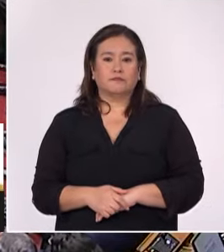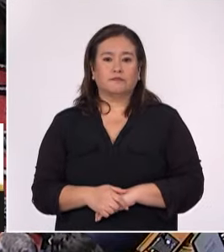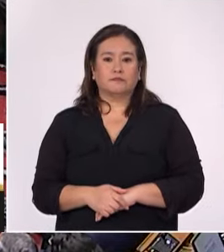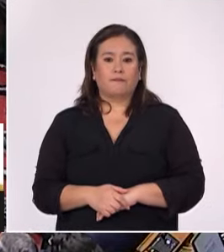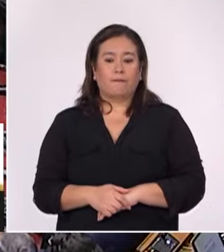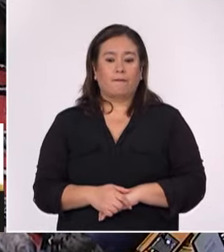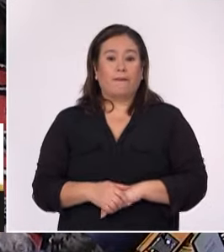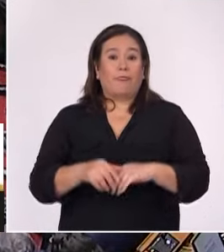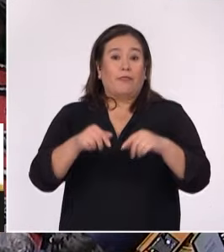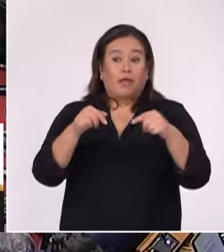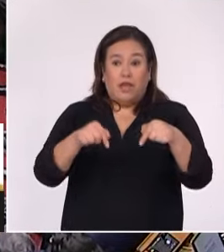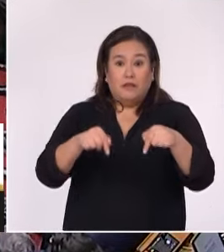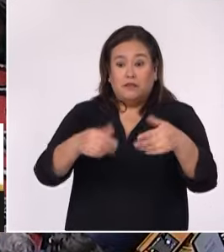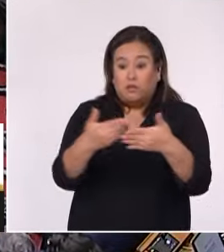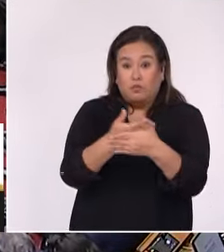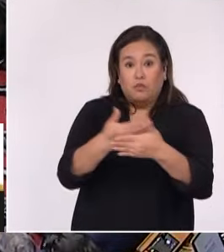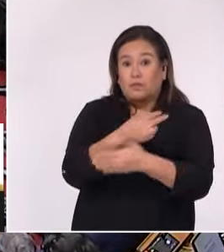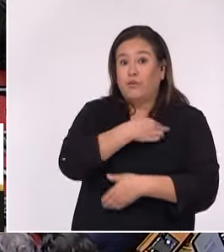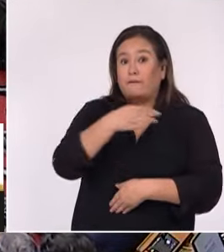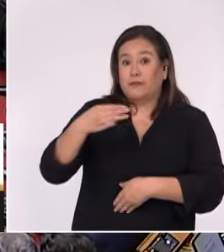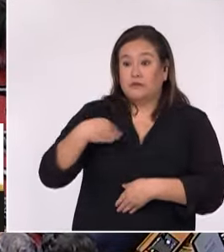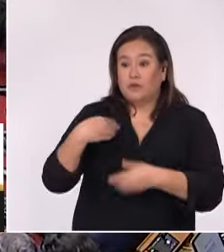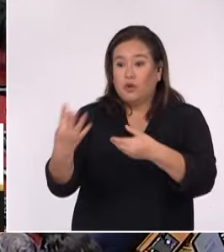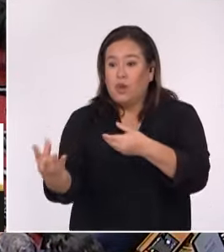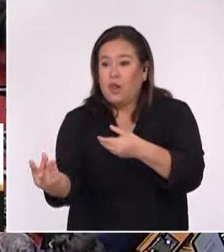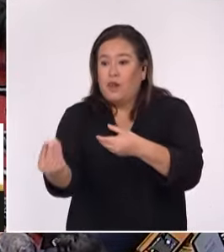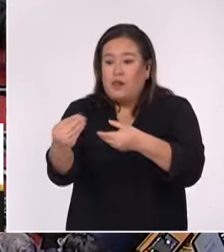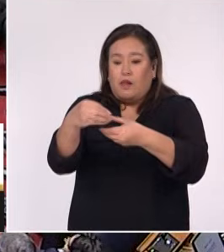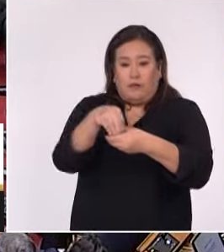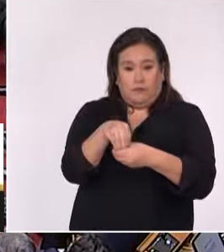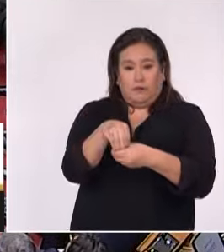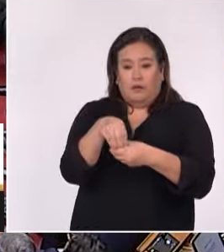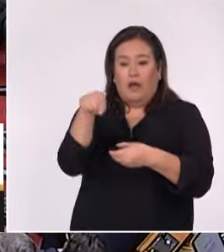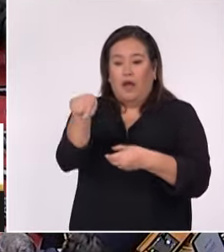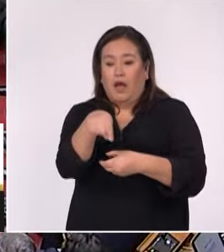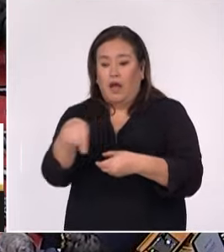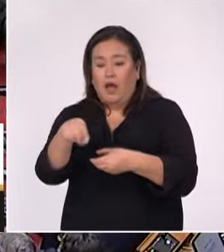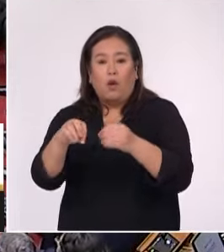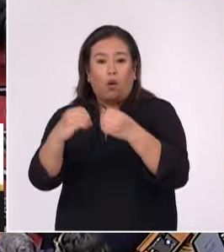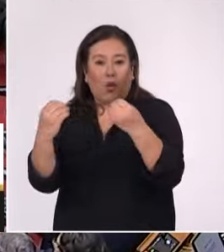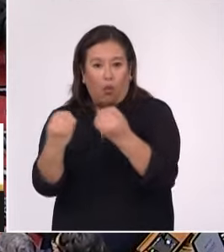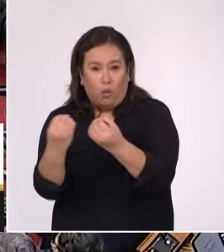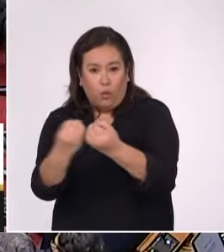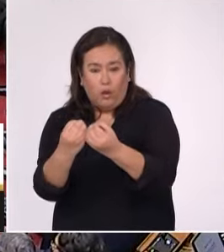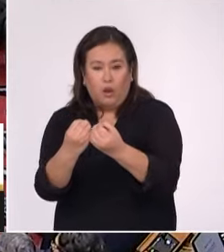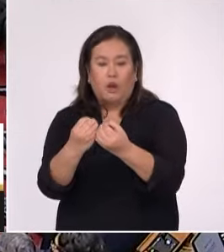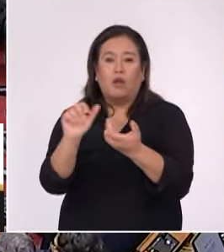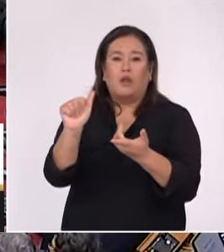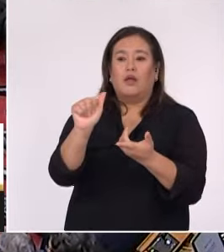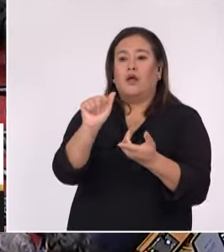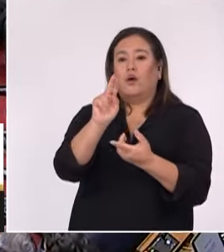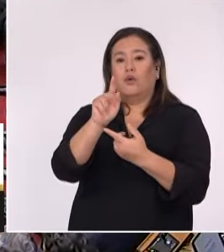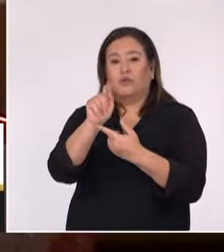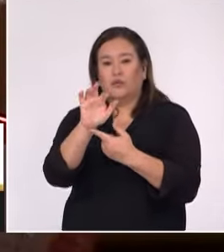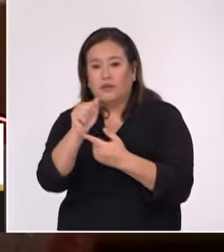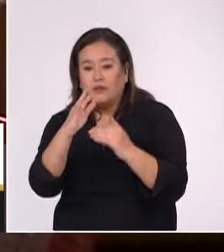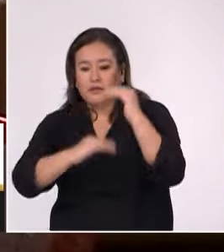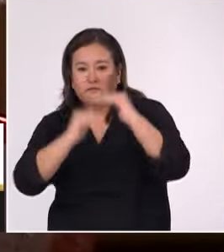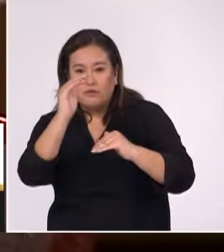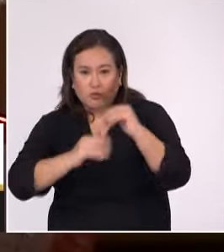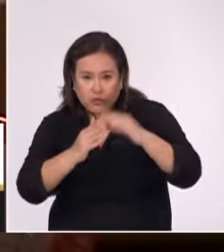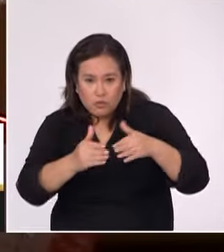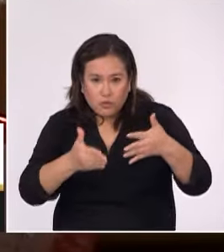Este ministerio absorberá a las entidades como Autoridad Nacional de